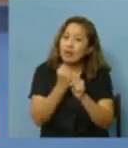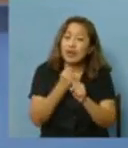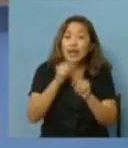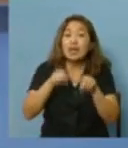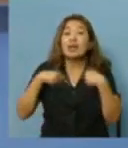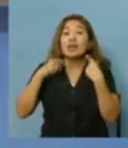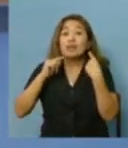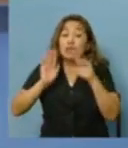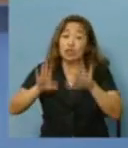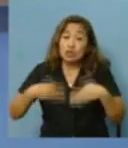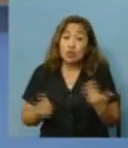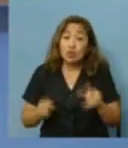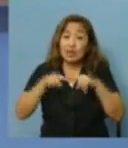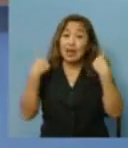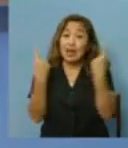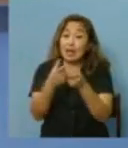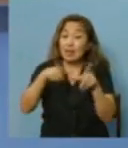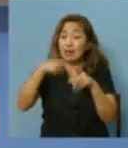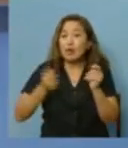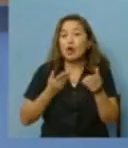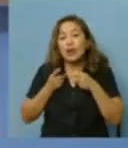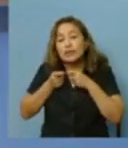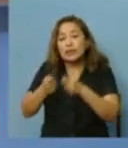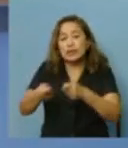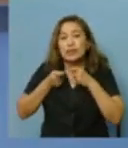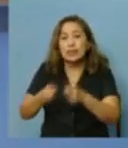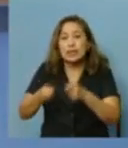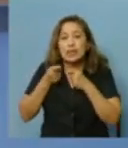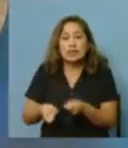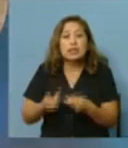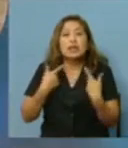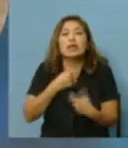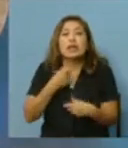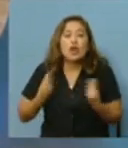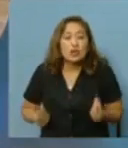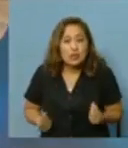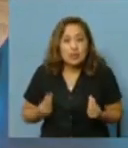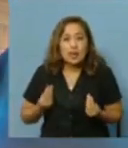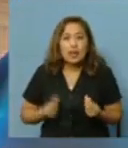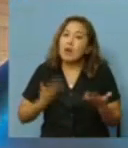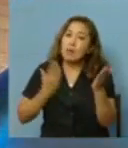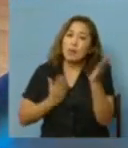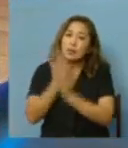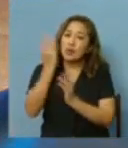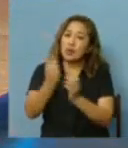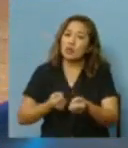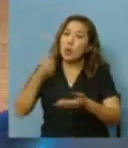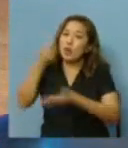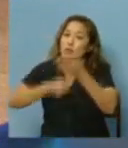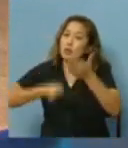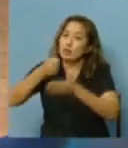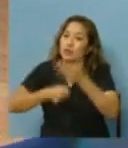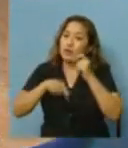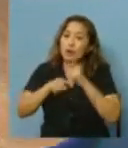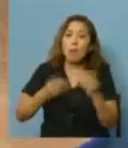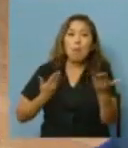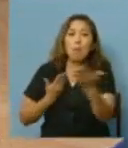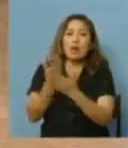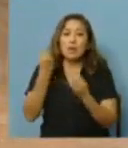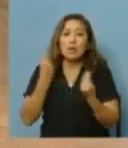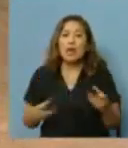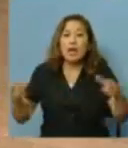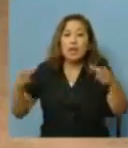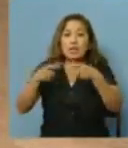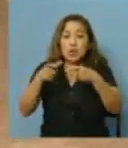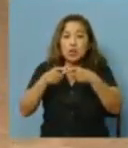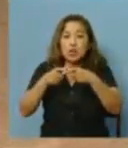cámara del tabaco va a seguir insistiendo con lo que entendemos que corresponde no vamos a bajar los brazos vamos y ya estamos pidiendo que la